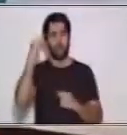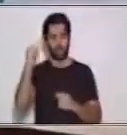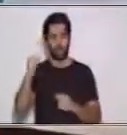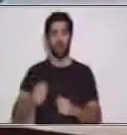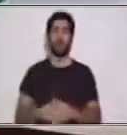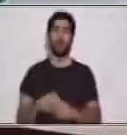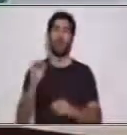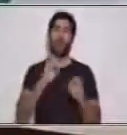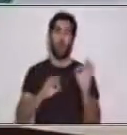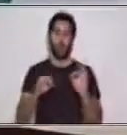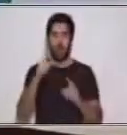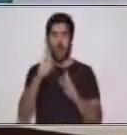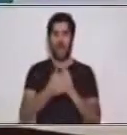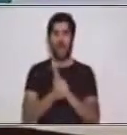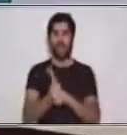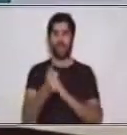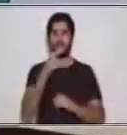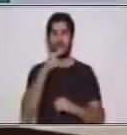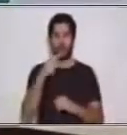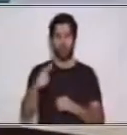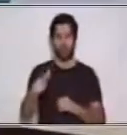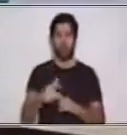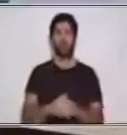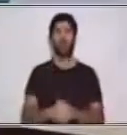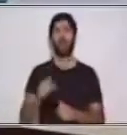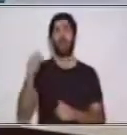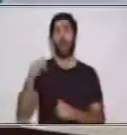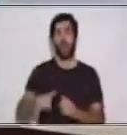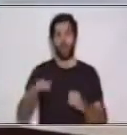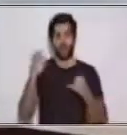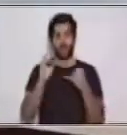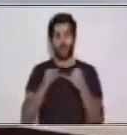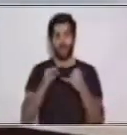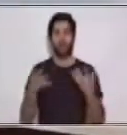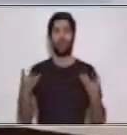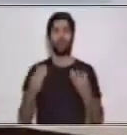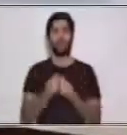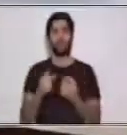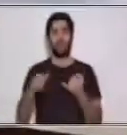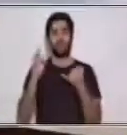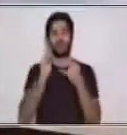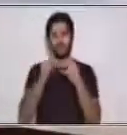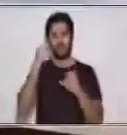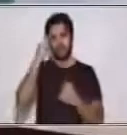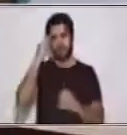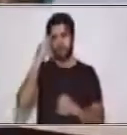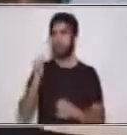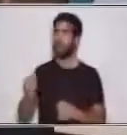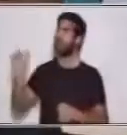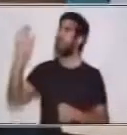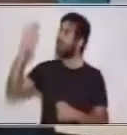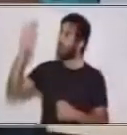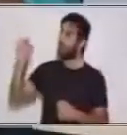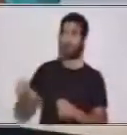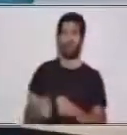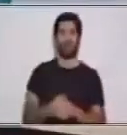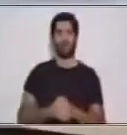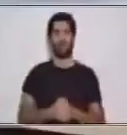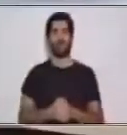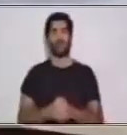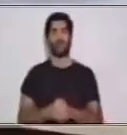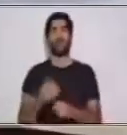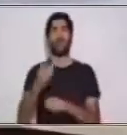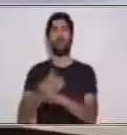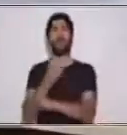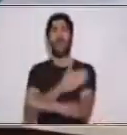la habilidad lingüística. Hoy en la interpretación de lengua de señas nos acompaña Pablo. Hola Pablo.